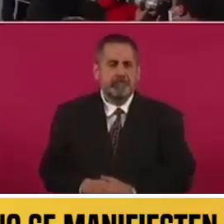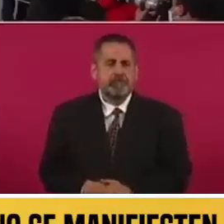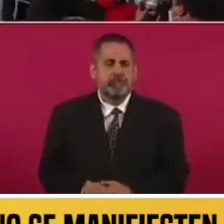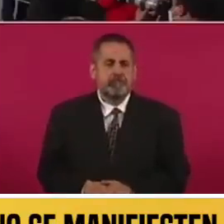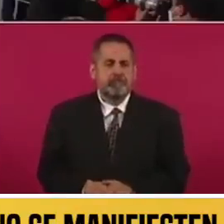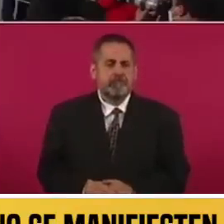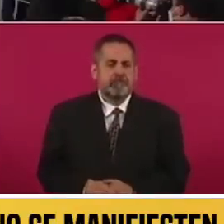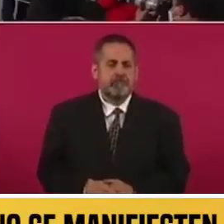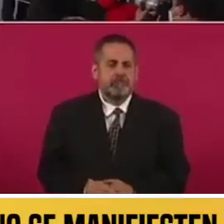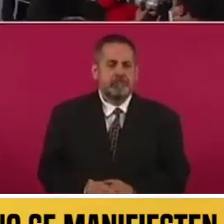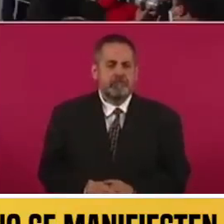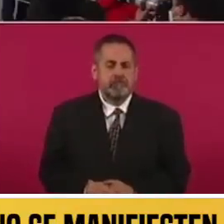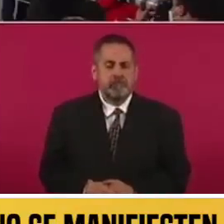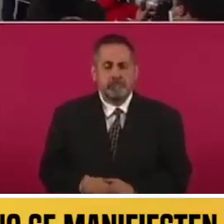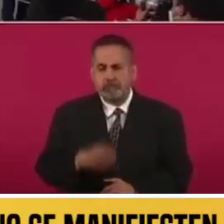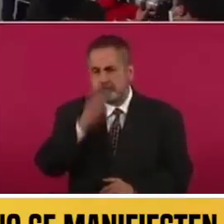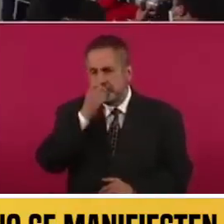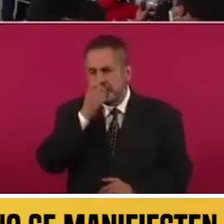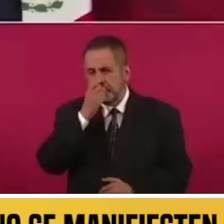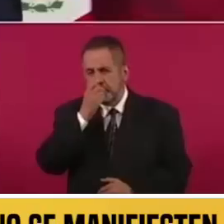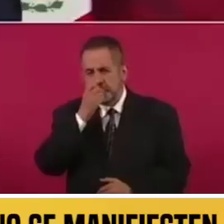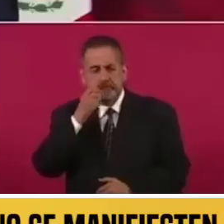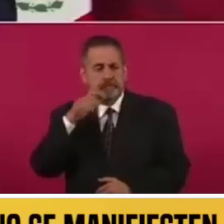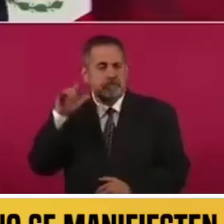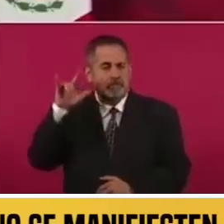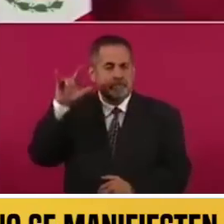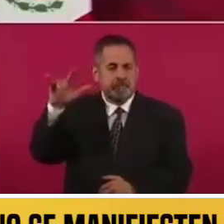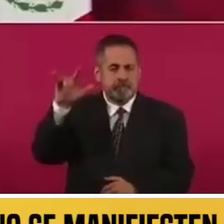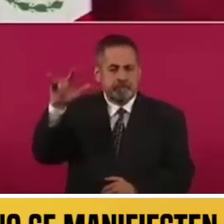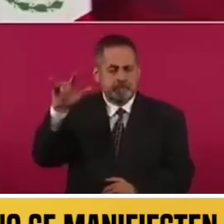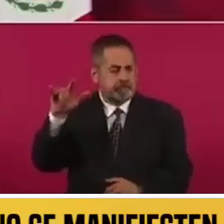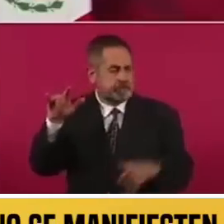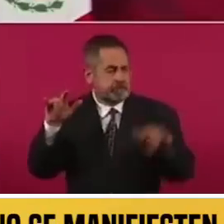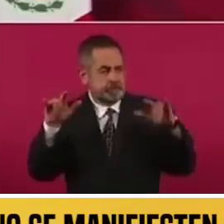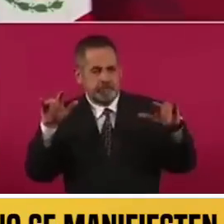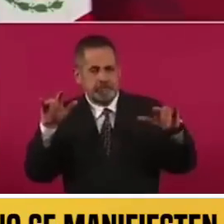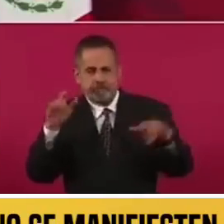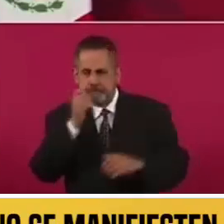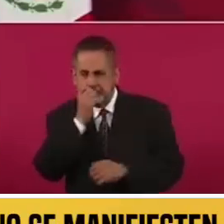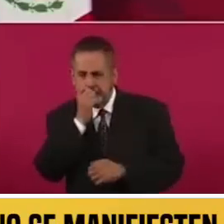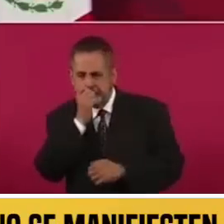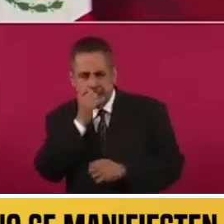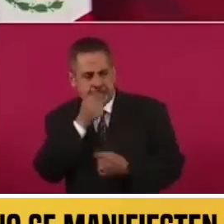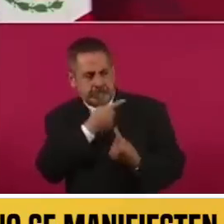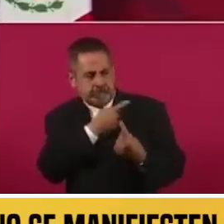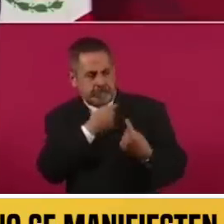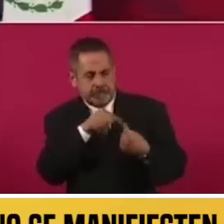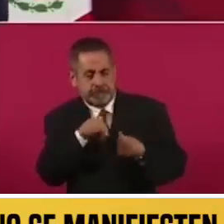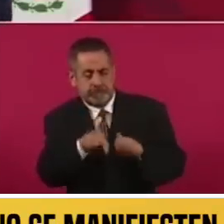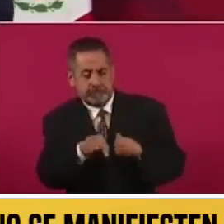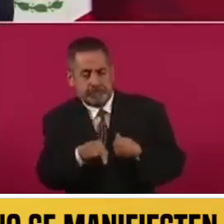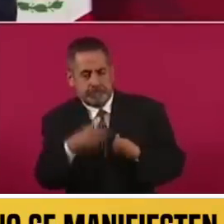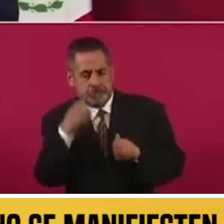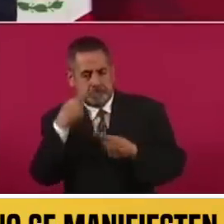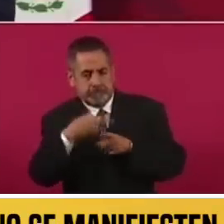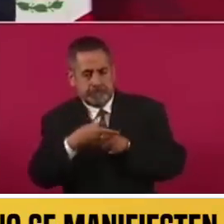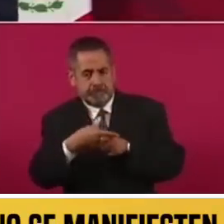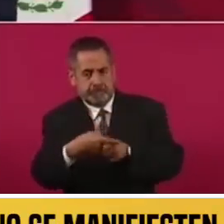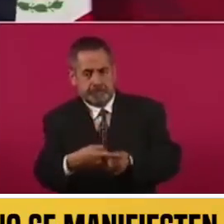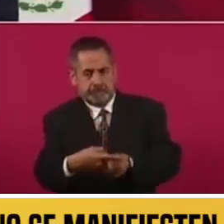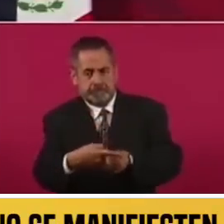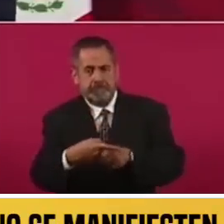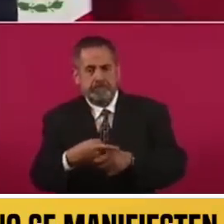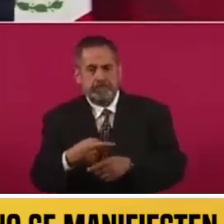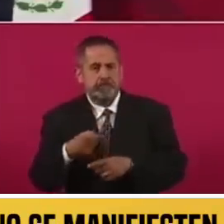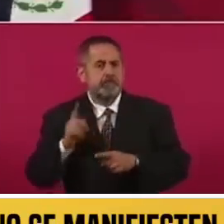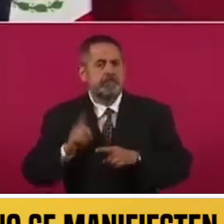Sí, de unos pilotos, la conversación, están viendo un grupo y se están poniendo de